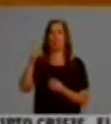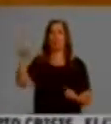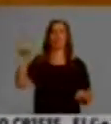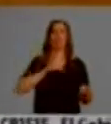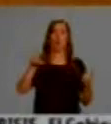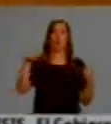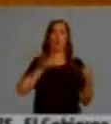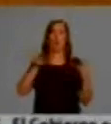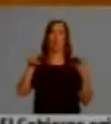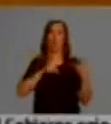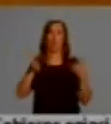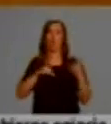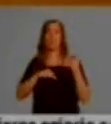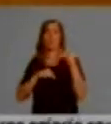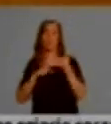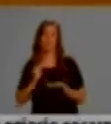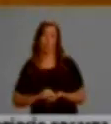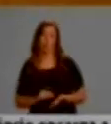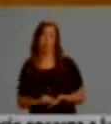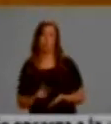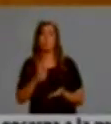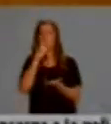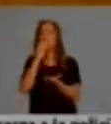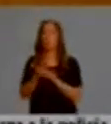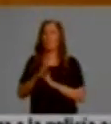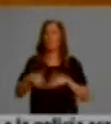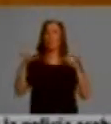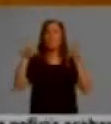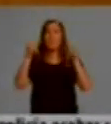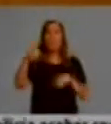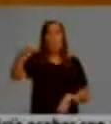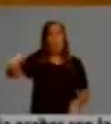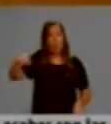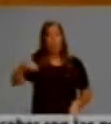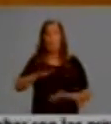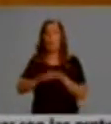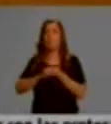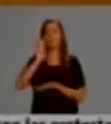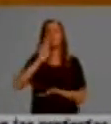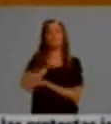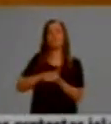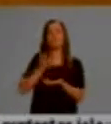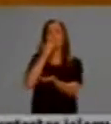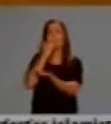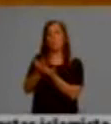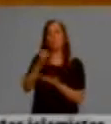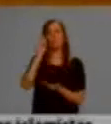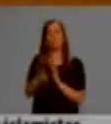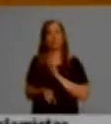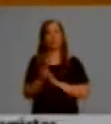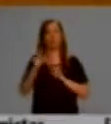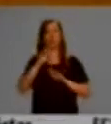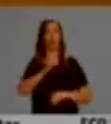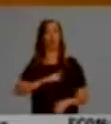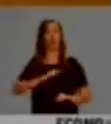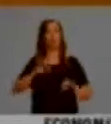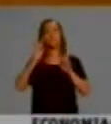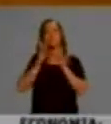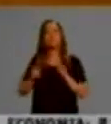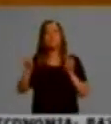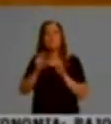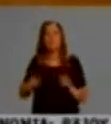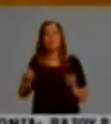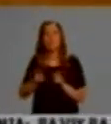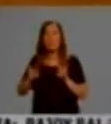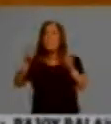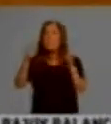impidieron ustedes su creación. Le hemos pedido también un pleno monográfico sobre la corrupción, así como la creación de una comisión de